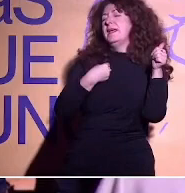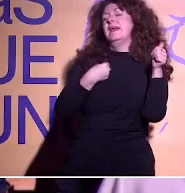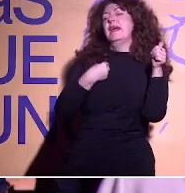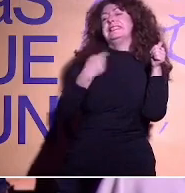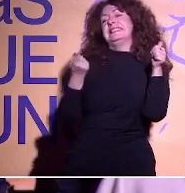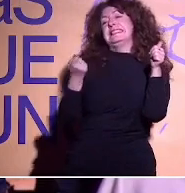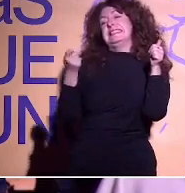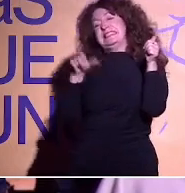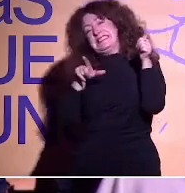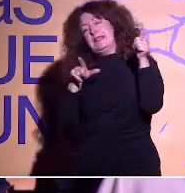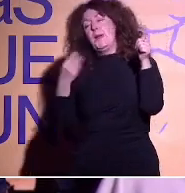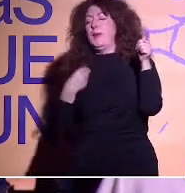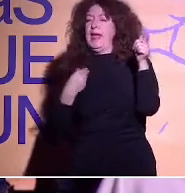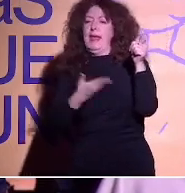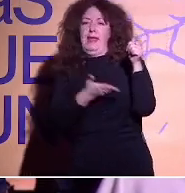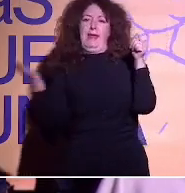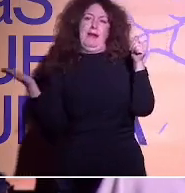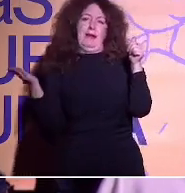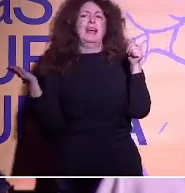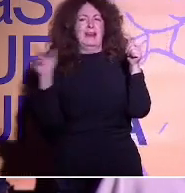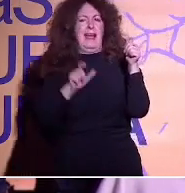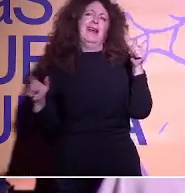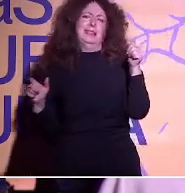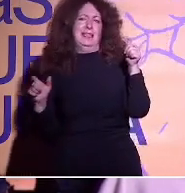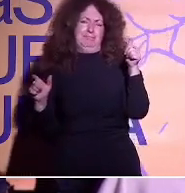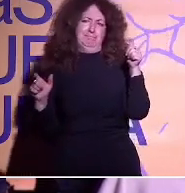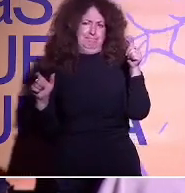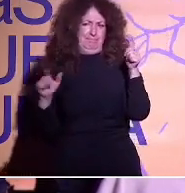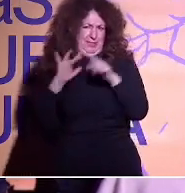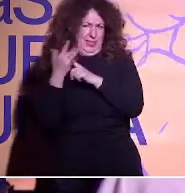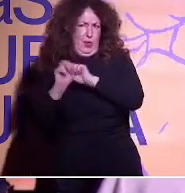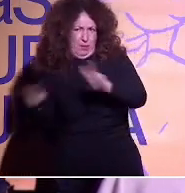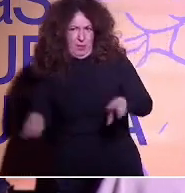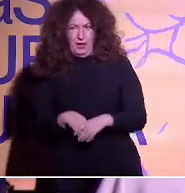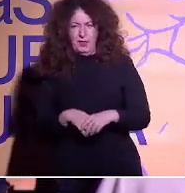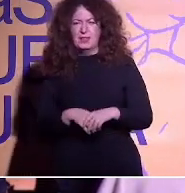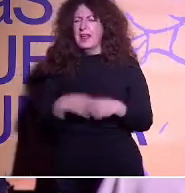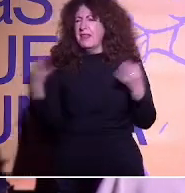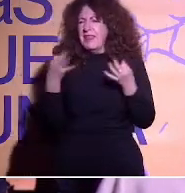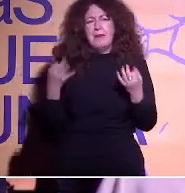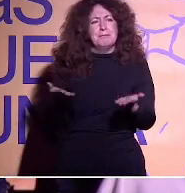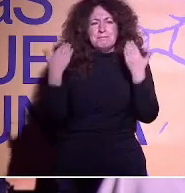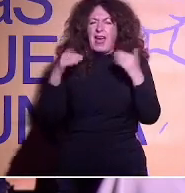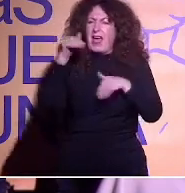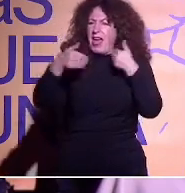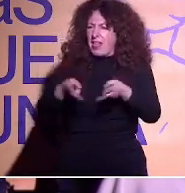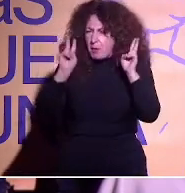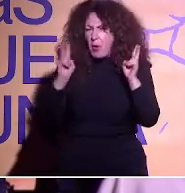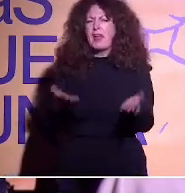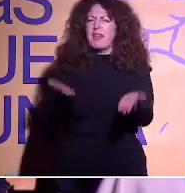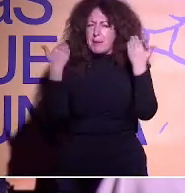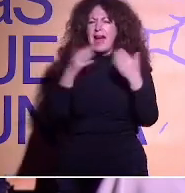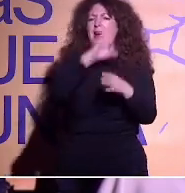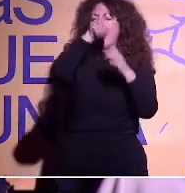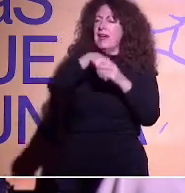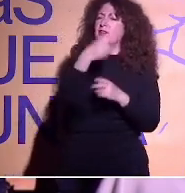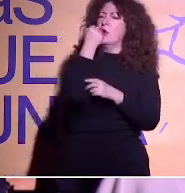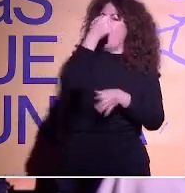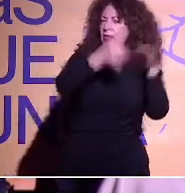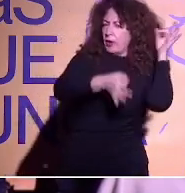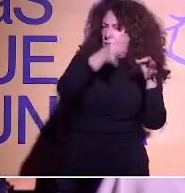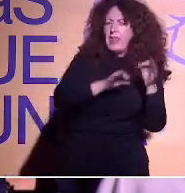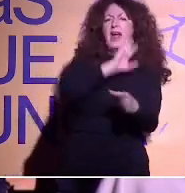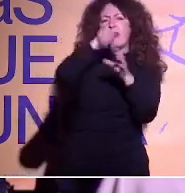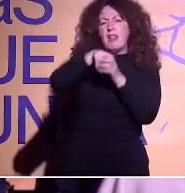poquito a la forma de vida de la gente que lo pasa peor necesitamos más democracia en el poder judicial en los